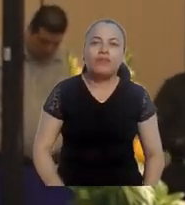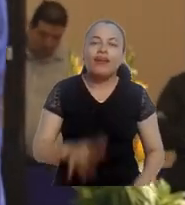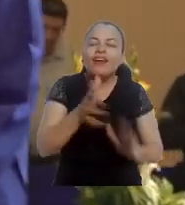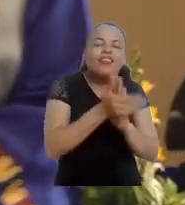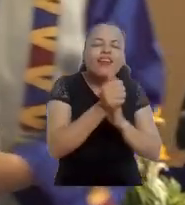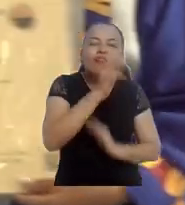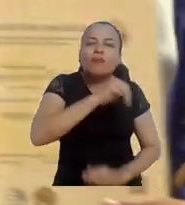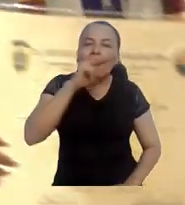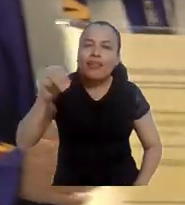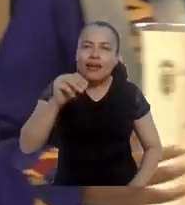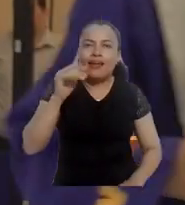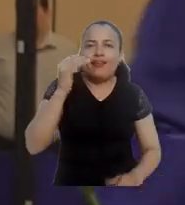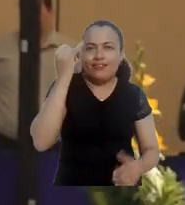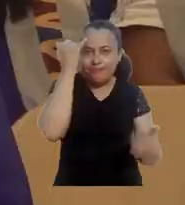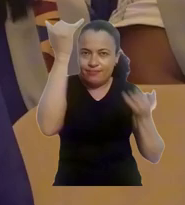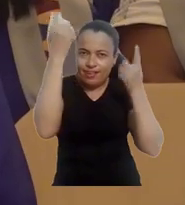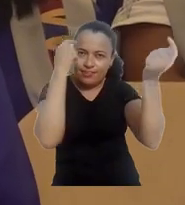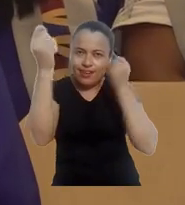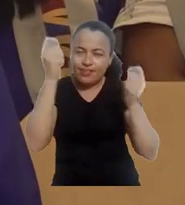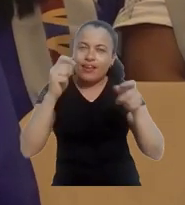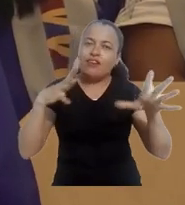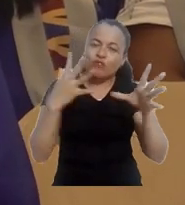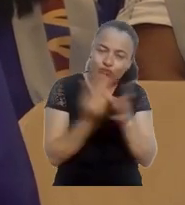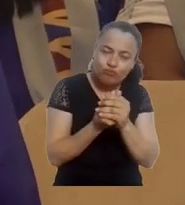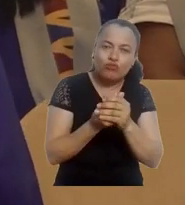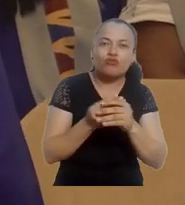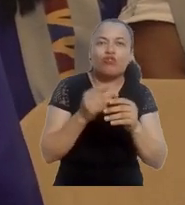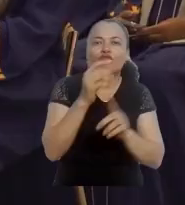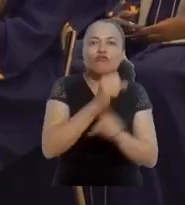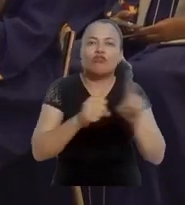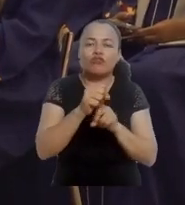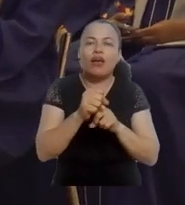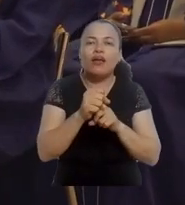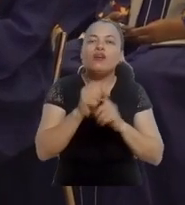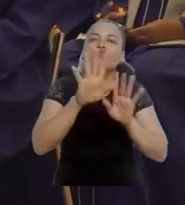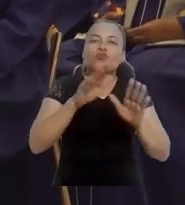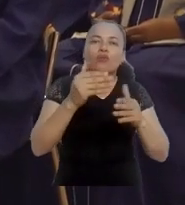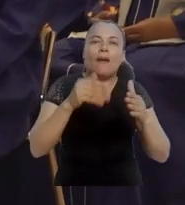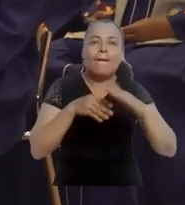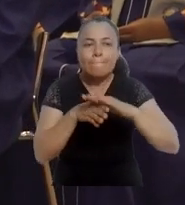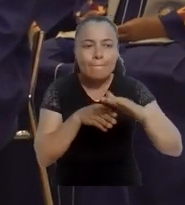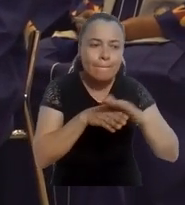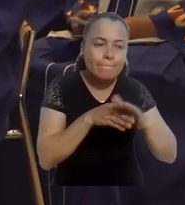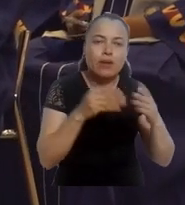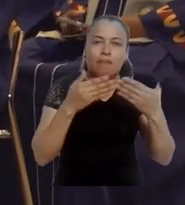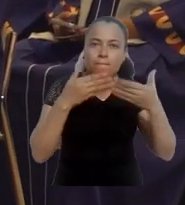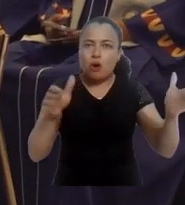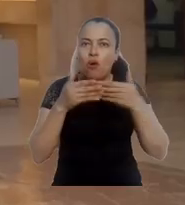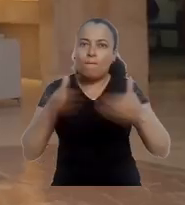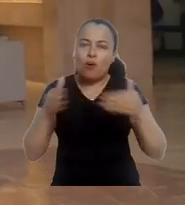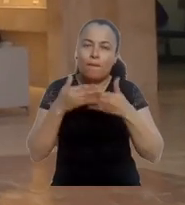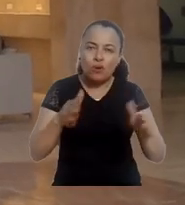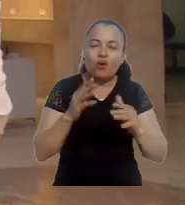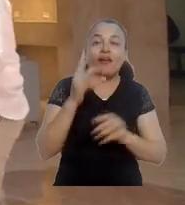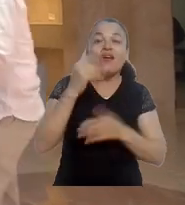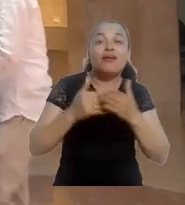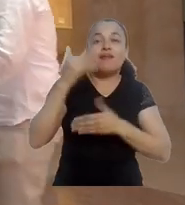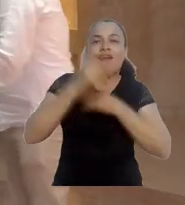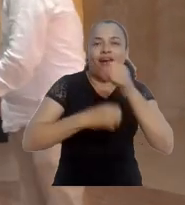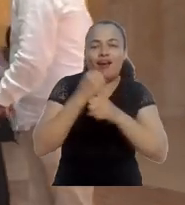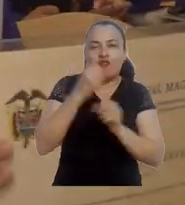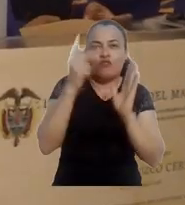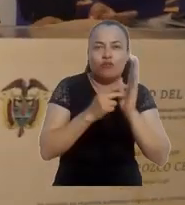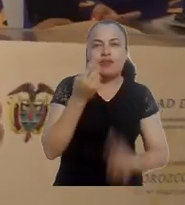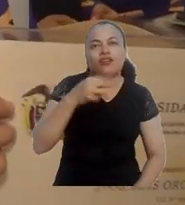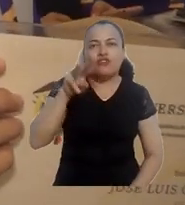Magdalena inició siendo una estrategia de innovación social, logrando romper barreras de acceso a la educación superior desde el año 2018.